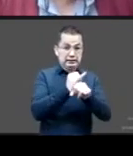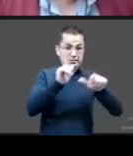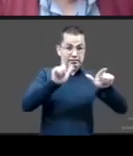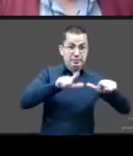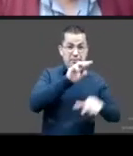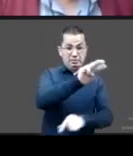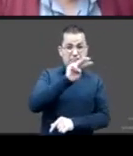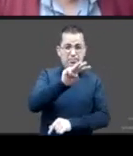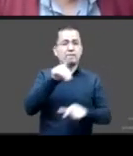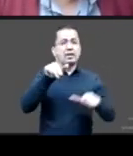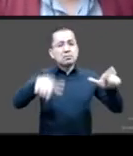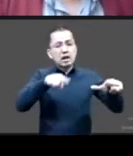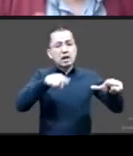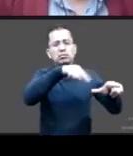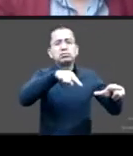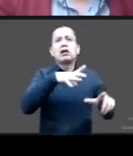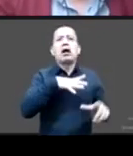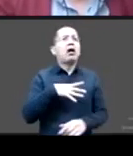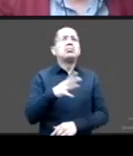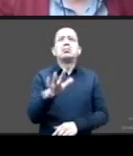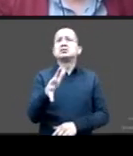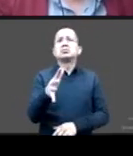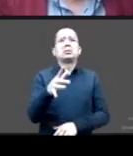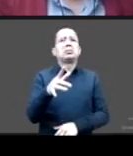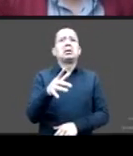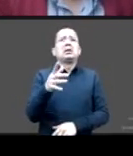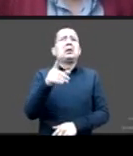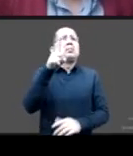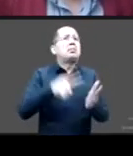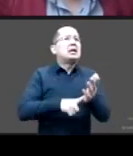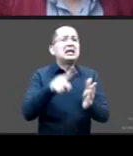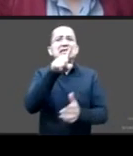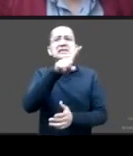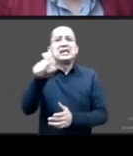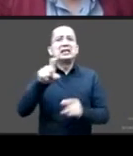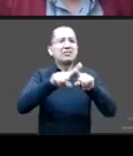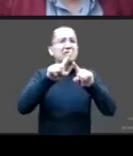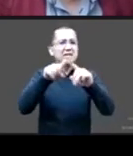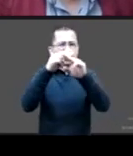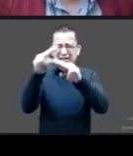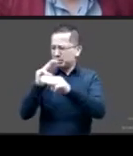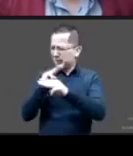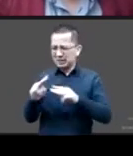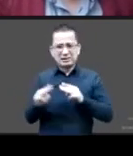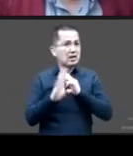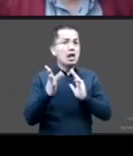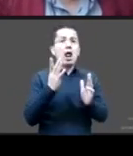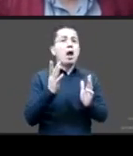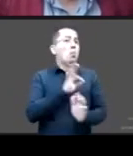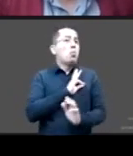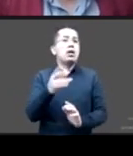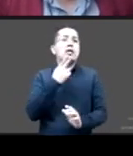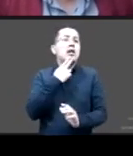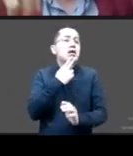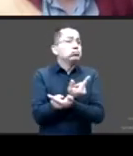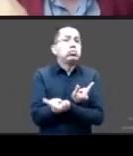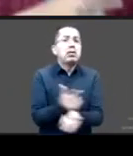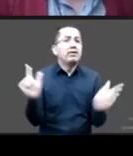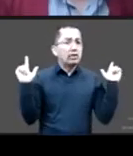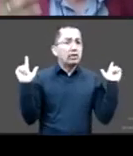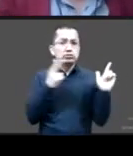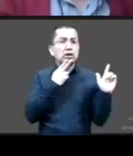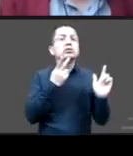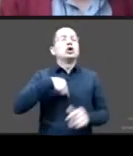materiales que son de libre uso nosotros hemos buscado materiales de buena calidad que no que no tengan costo